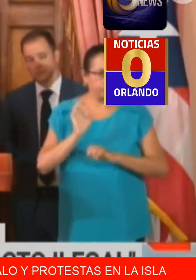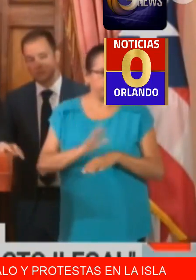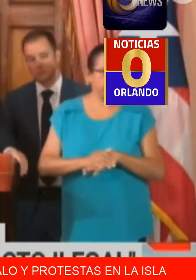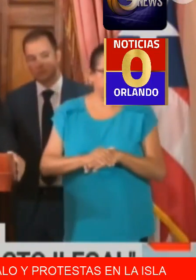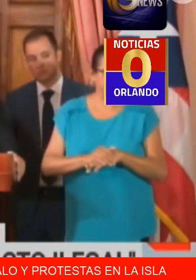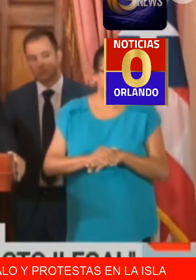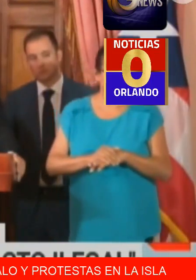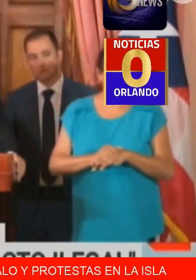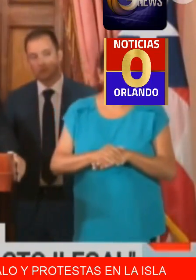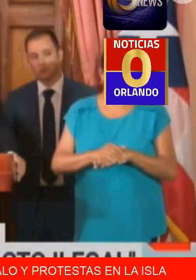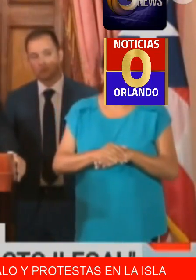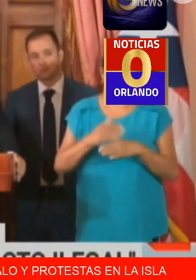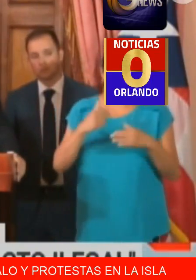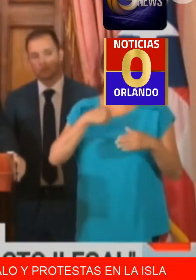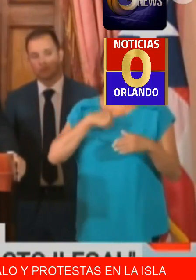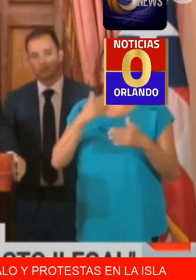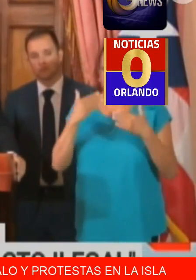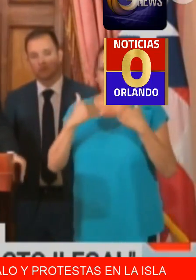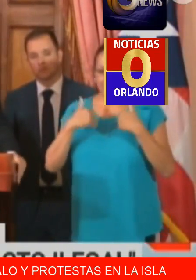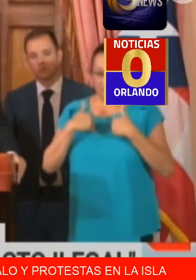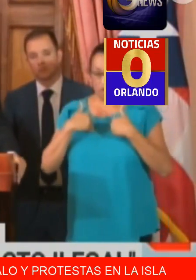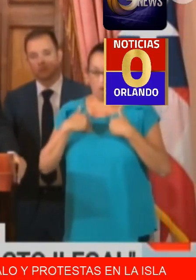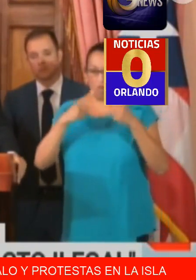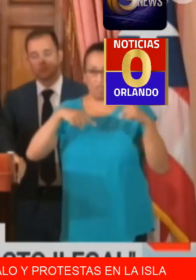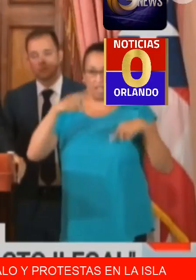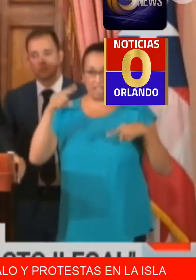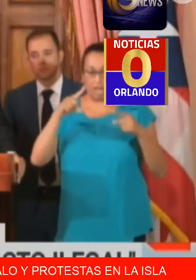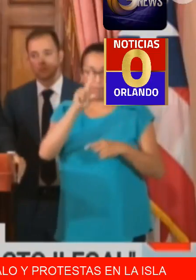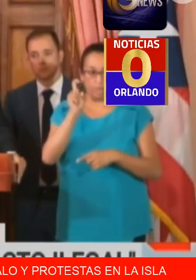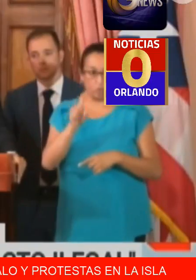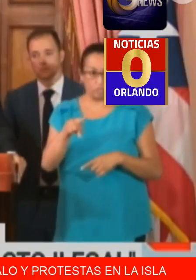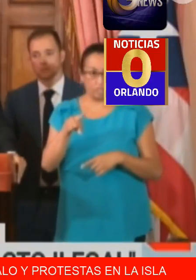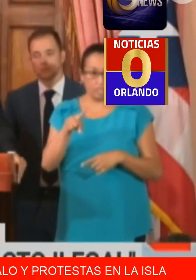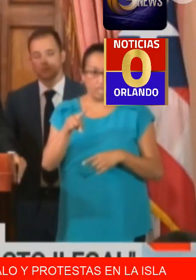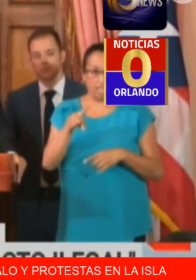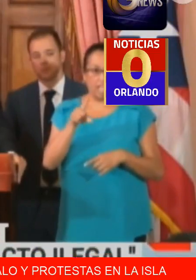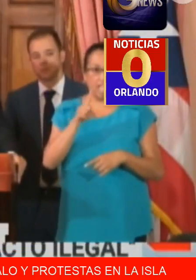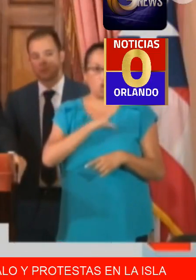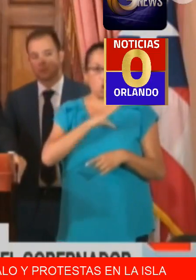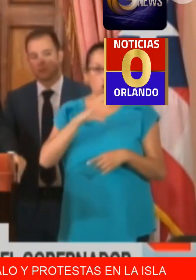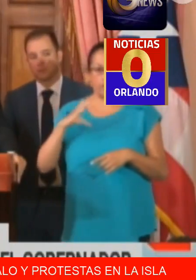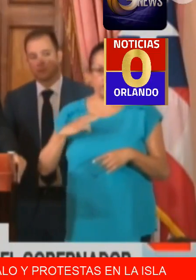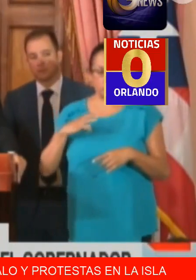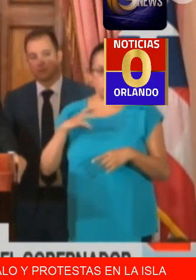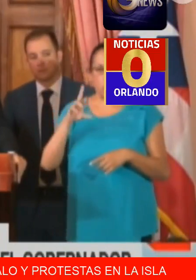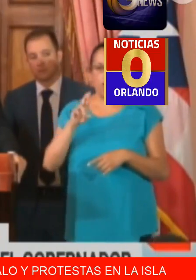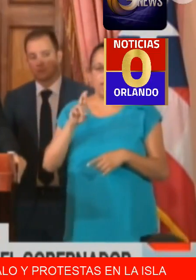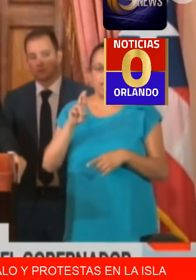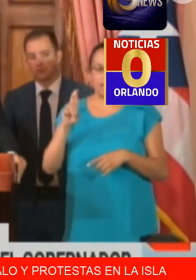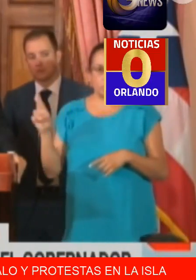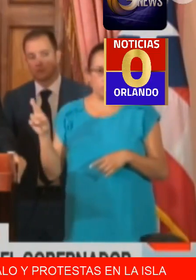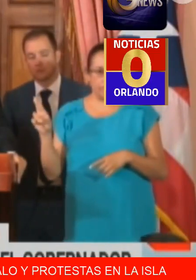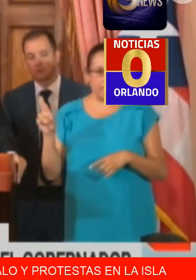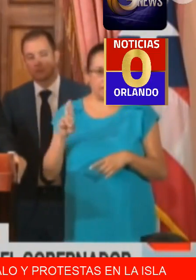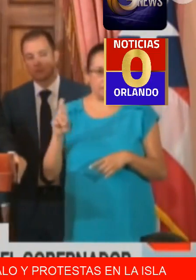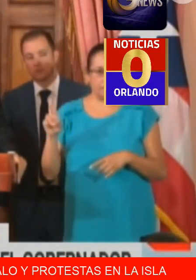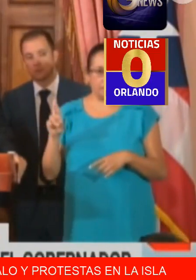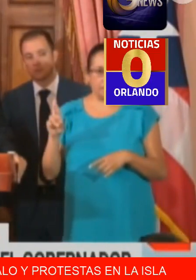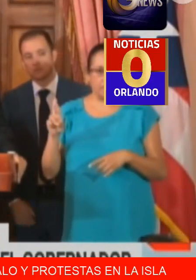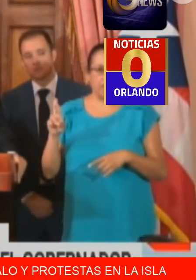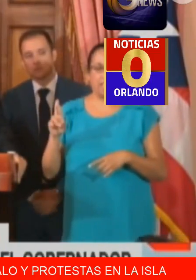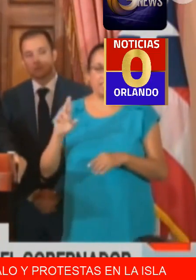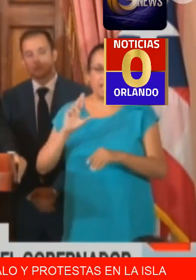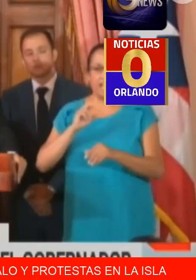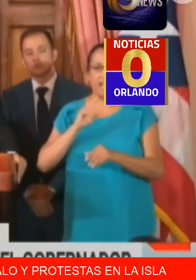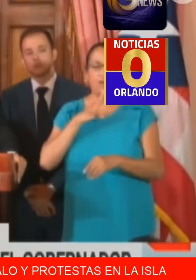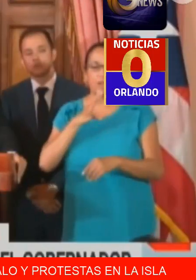no ha cometido ningún delito, por lo que no hay ninguna razón para residenciamiento. Además, habla de que el Congreso está